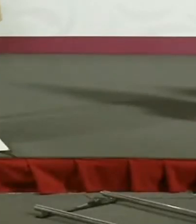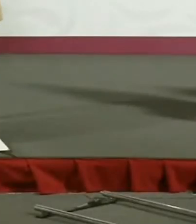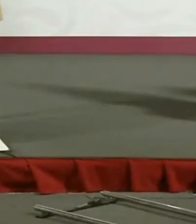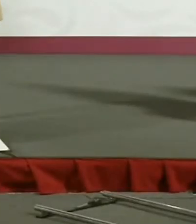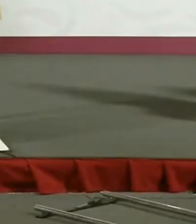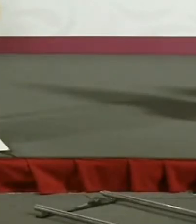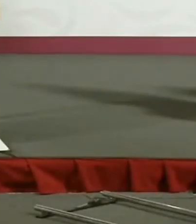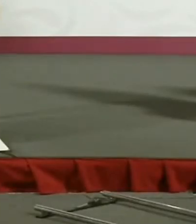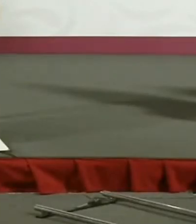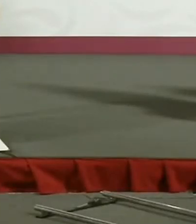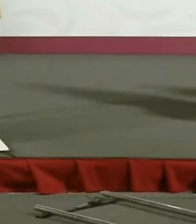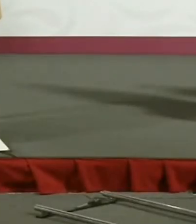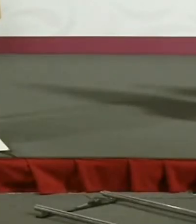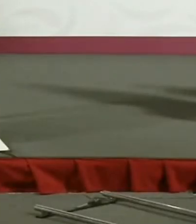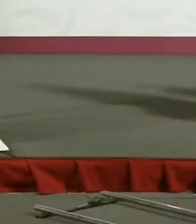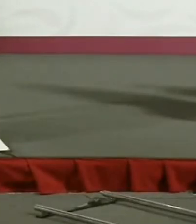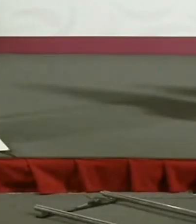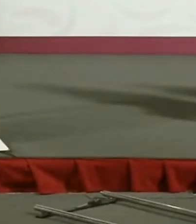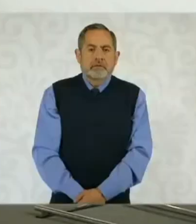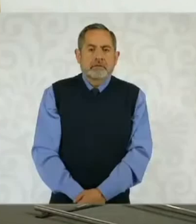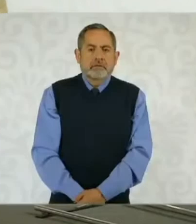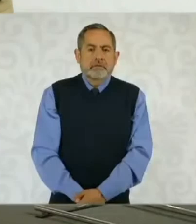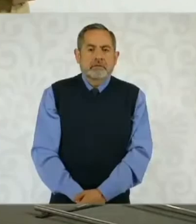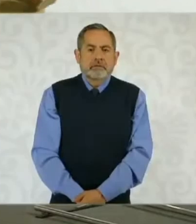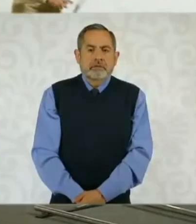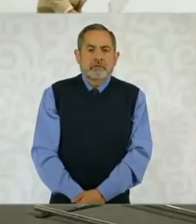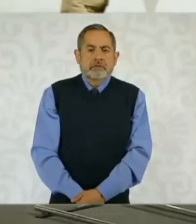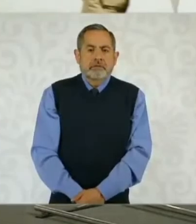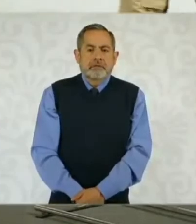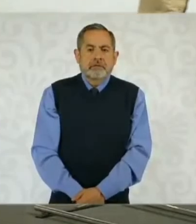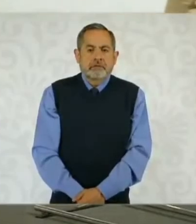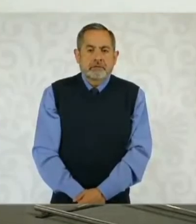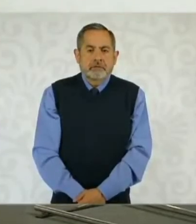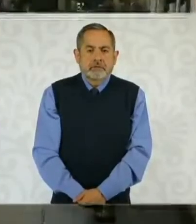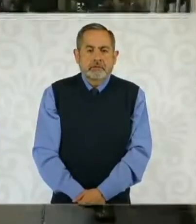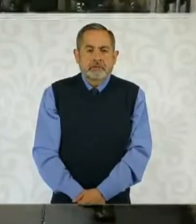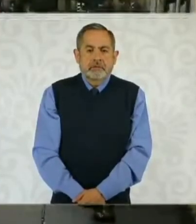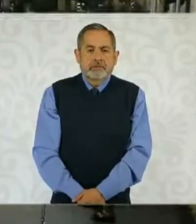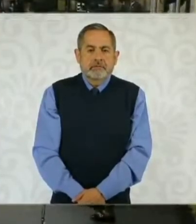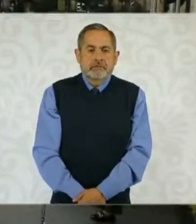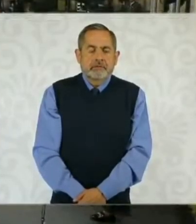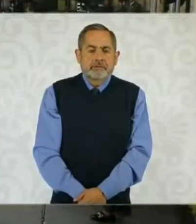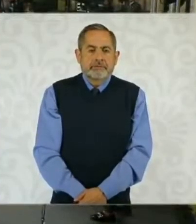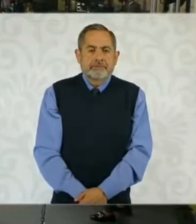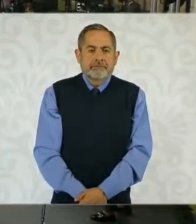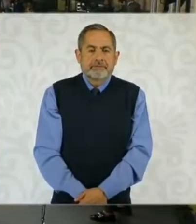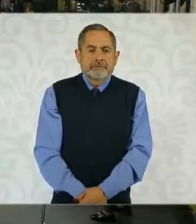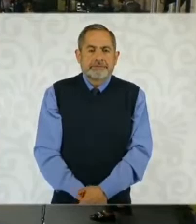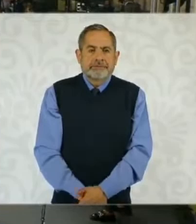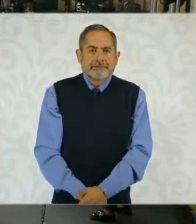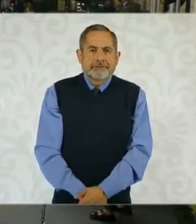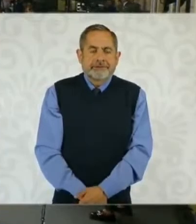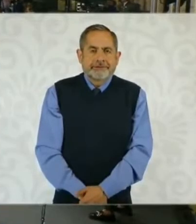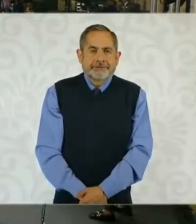Gobierno de México. Muchas gracias, sería todo. Adelante, Martín.